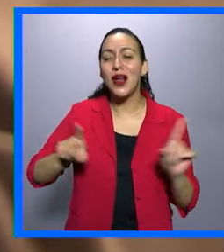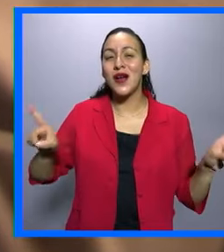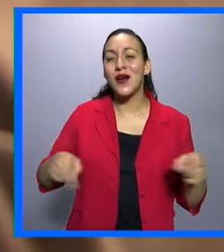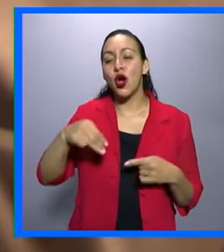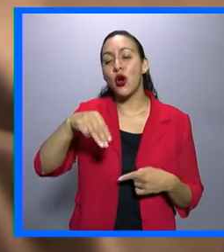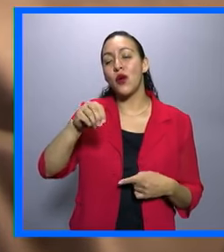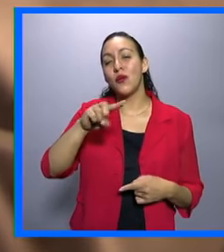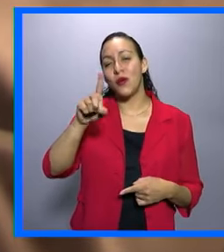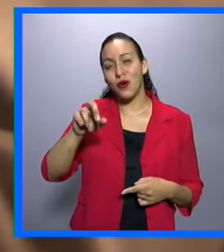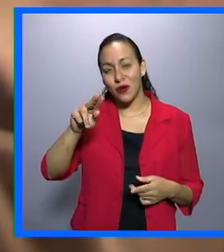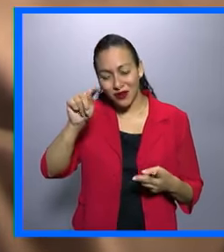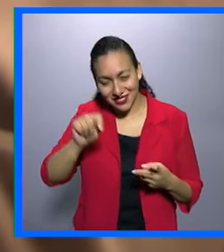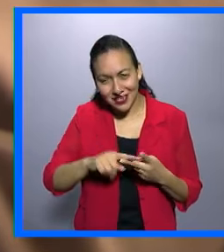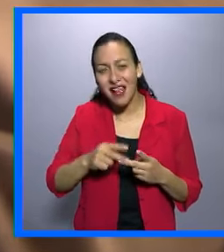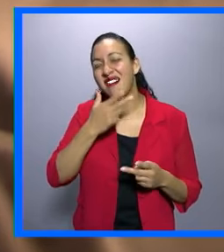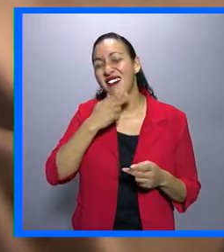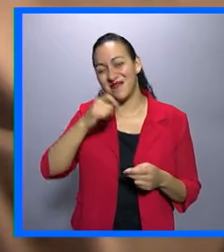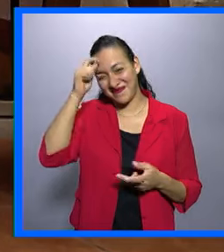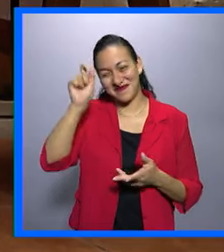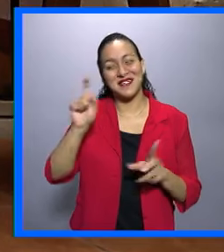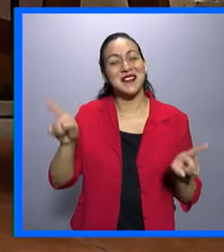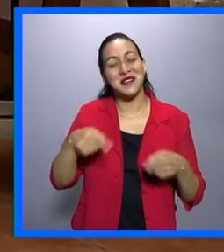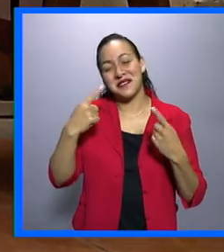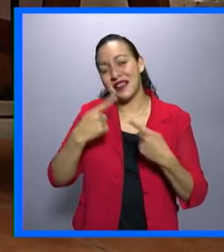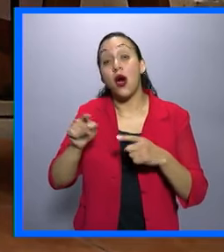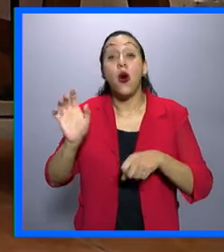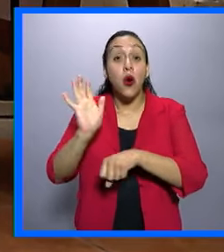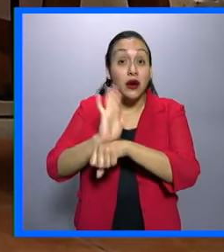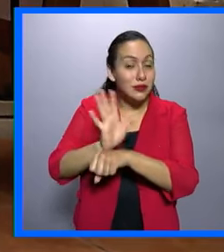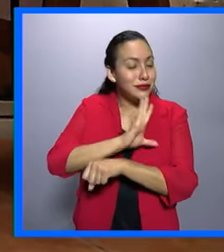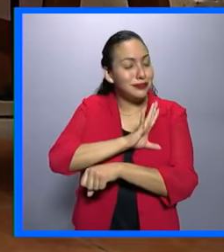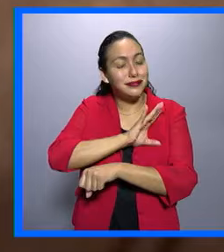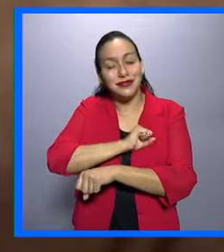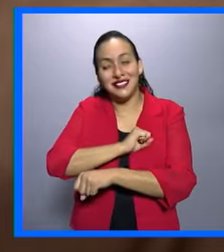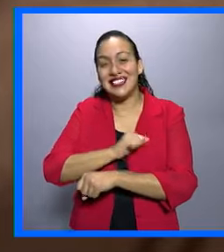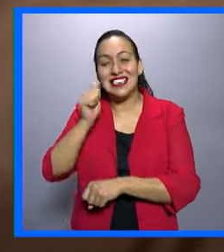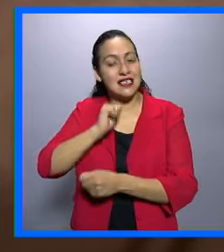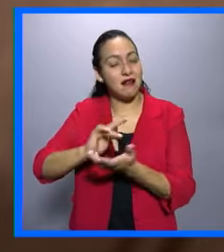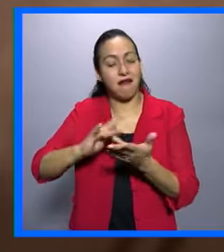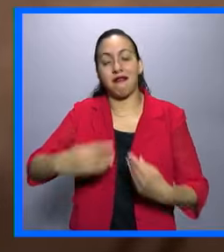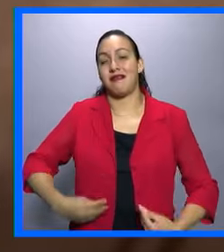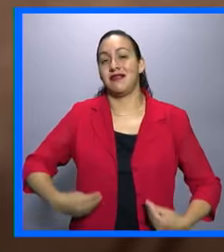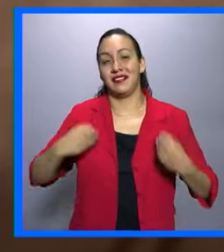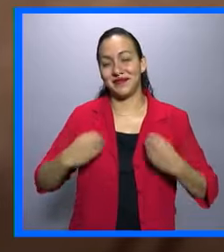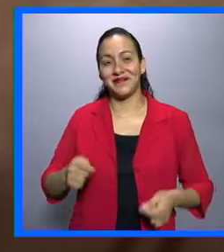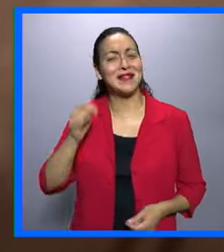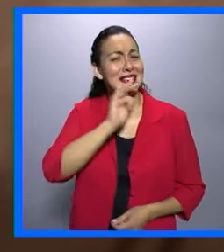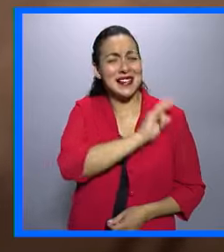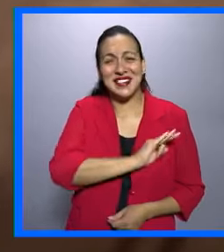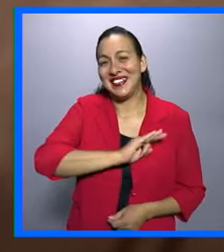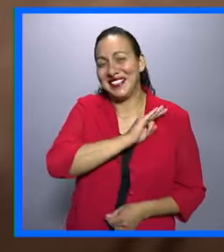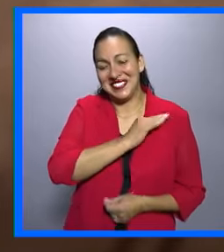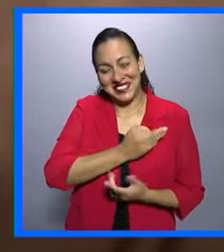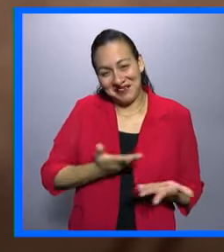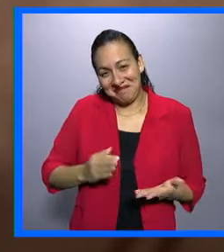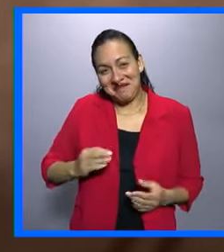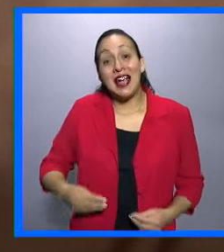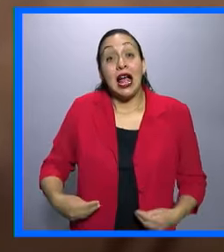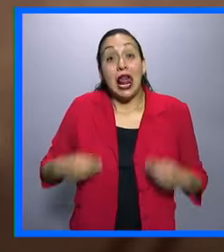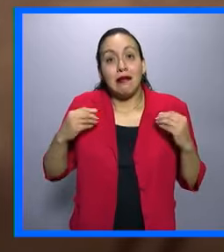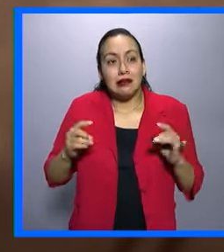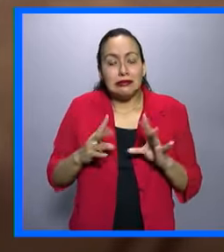Agustín Lara, del cine y de su gratitud hacia la vida. Hay que ser felices porque la vida es muy